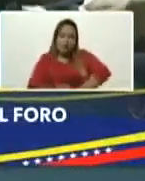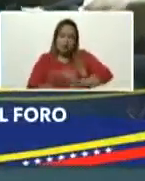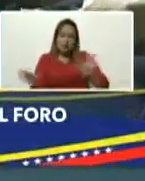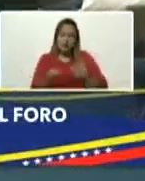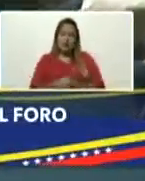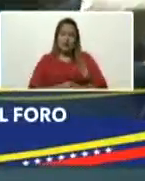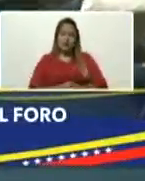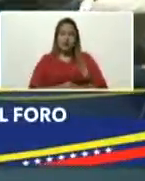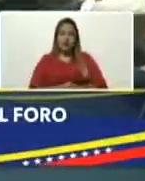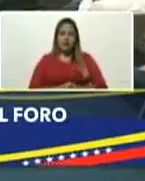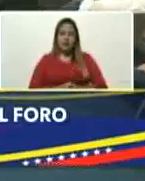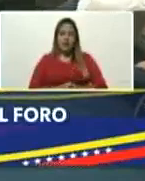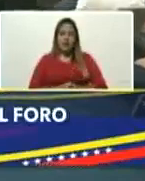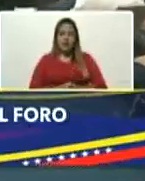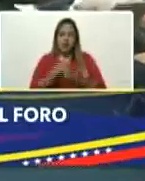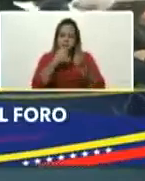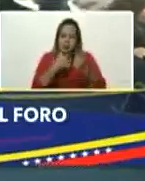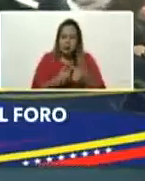Jorge Rodríguez.